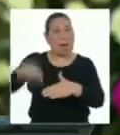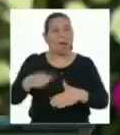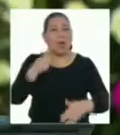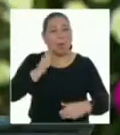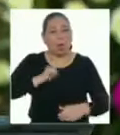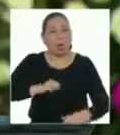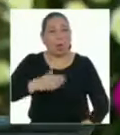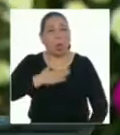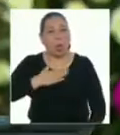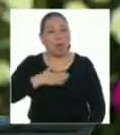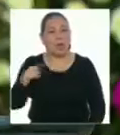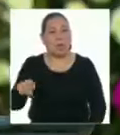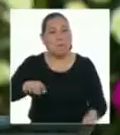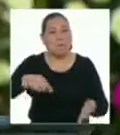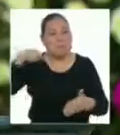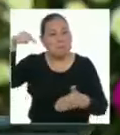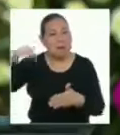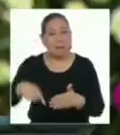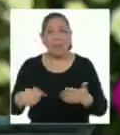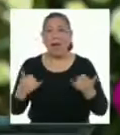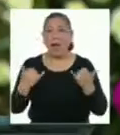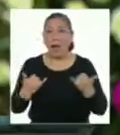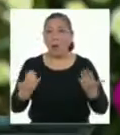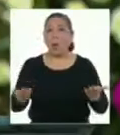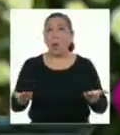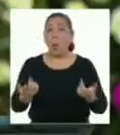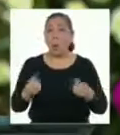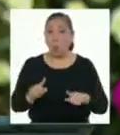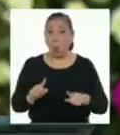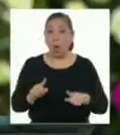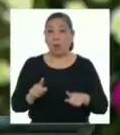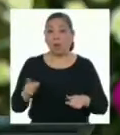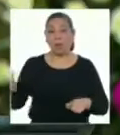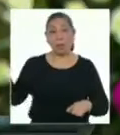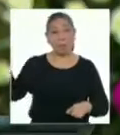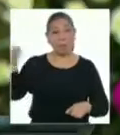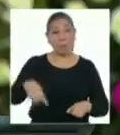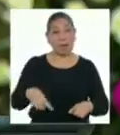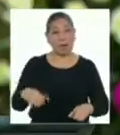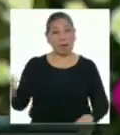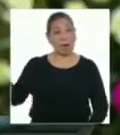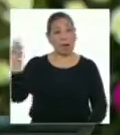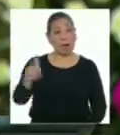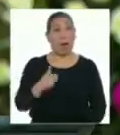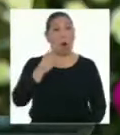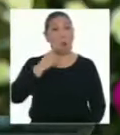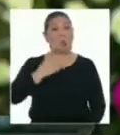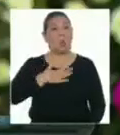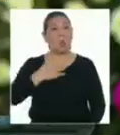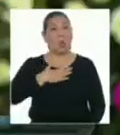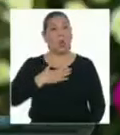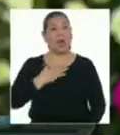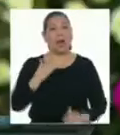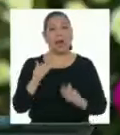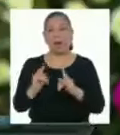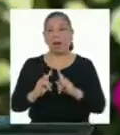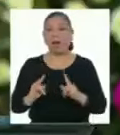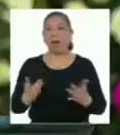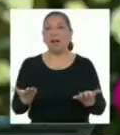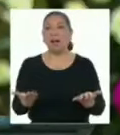mataron. Y ahora, cuando vuelva el dueño de la viña, ¿qué hará